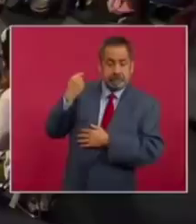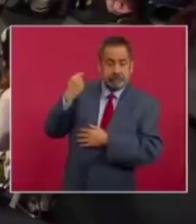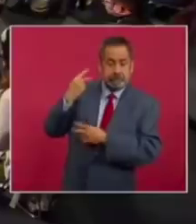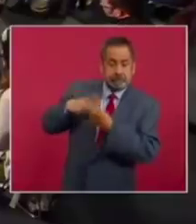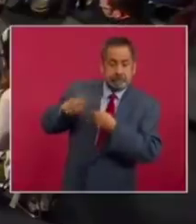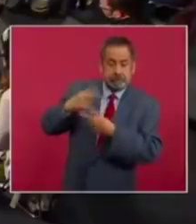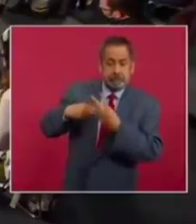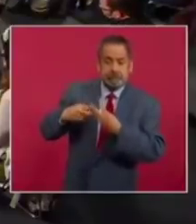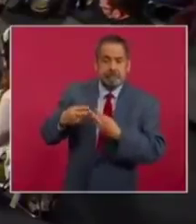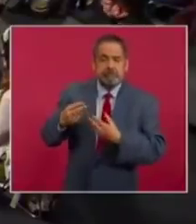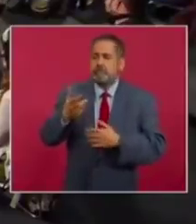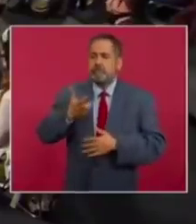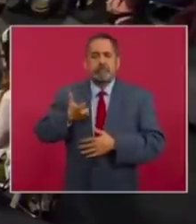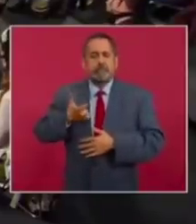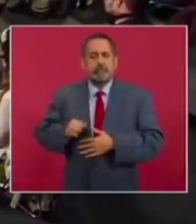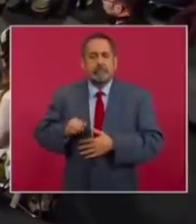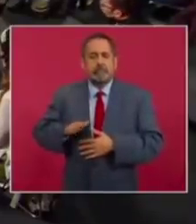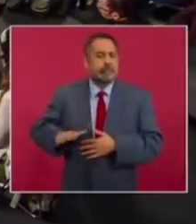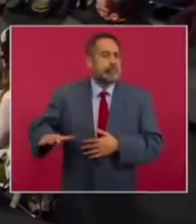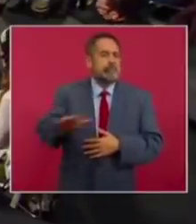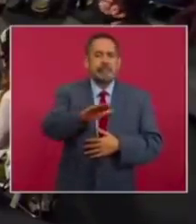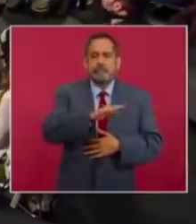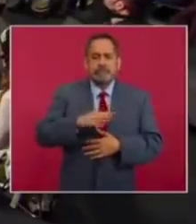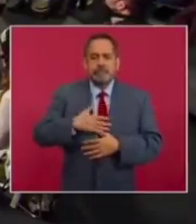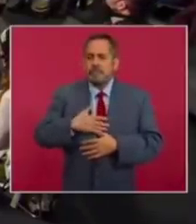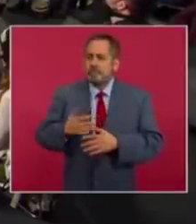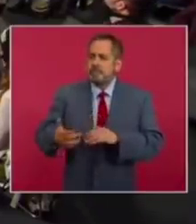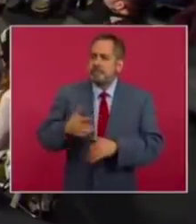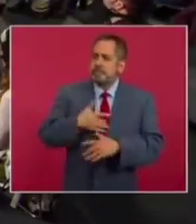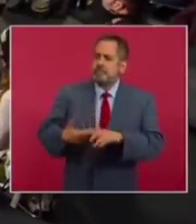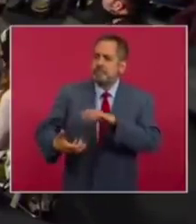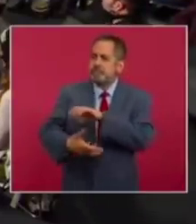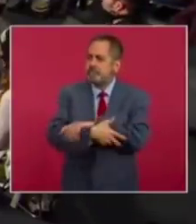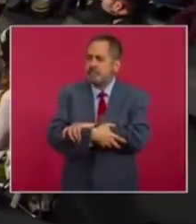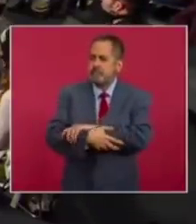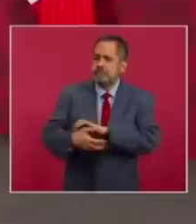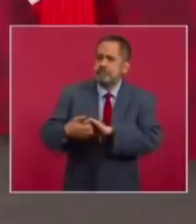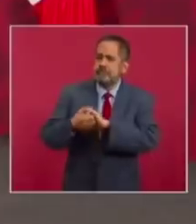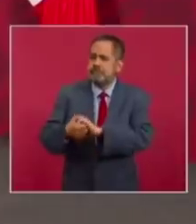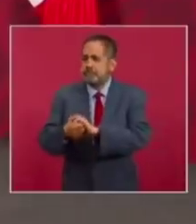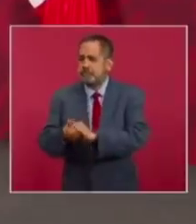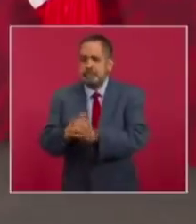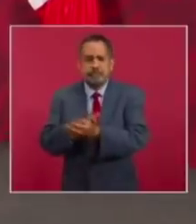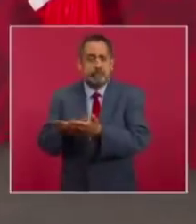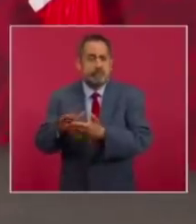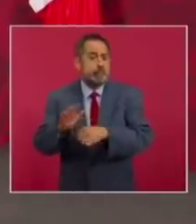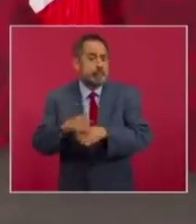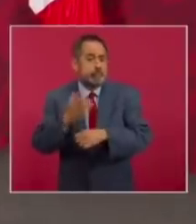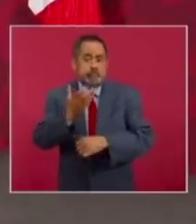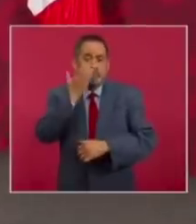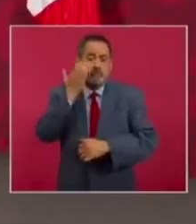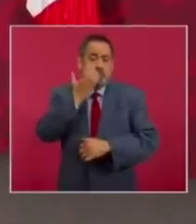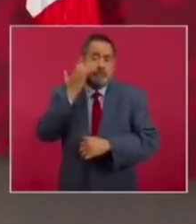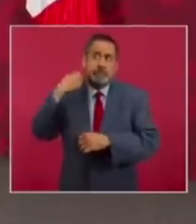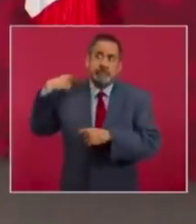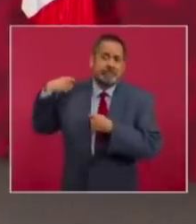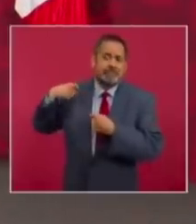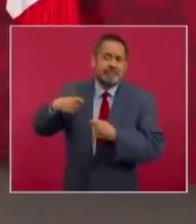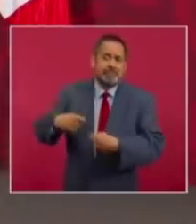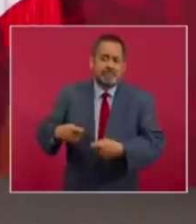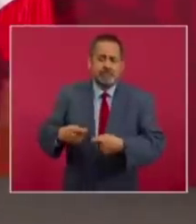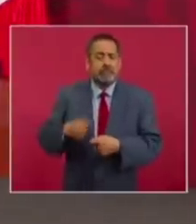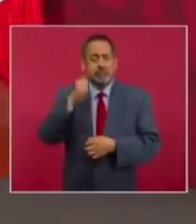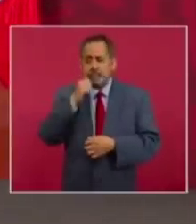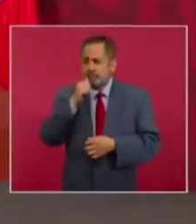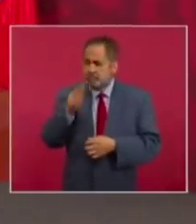nuestros comportamientos, nuestra solidaridad, de nuestras culturas viene la